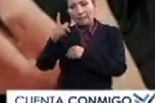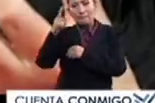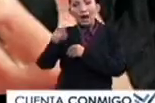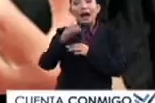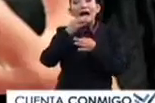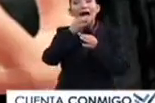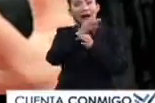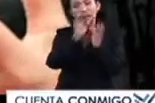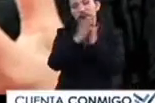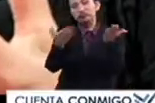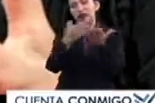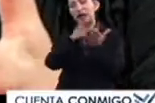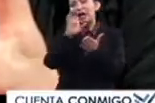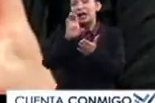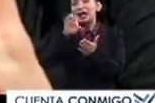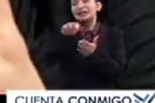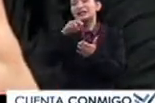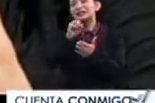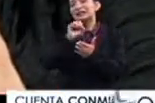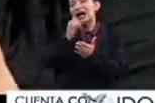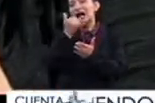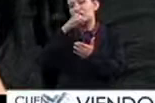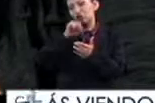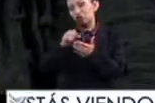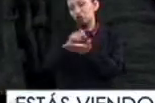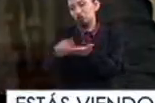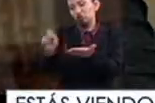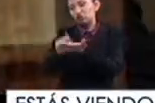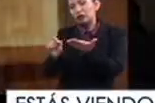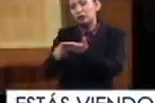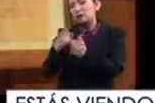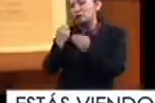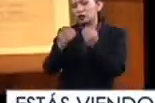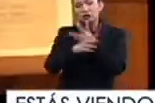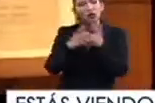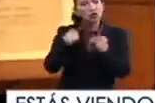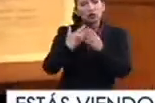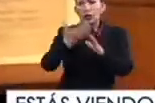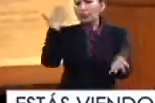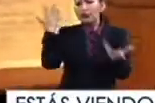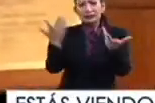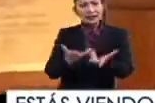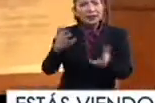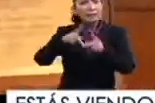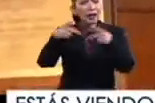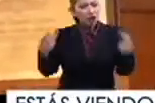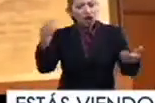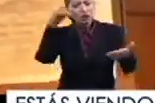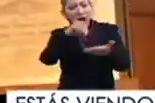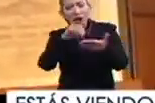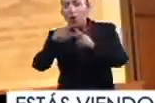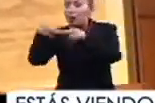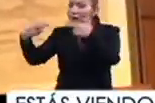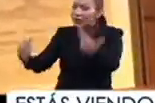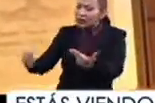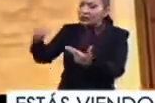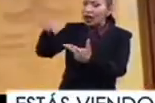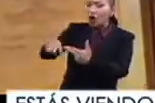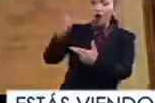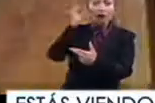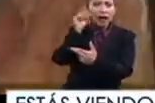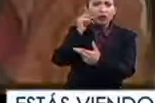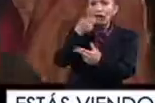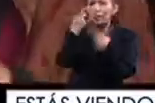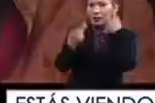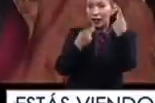que he publicado en ensayos específicos, pero también muchas cosas que publiqué en periódicos o que en revistas o en